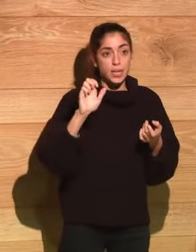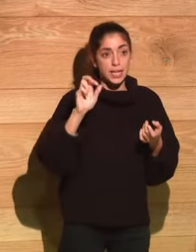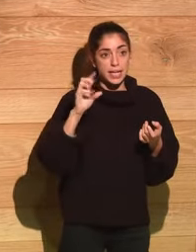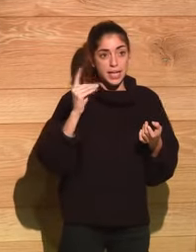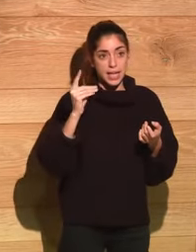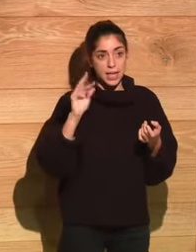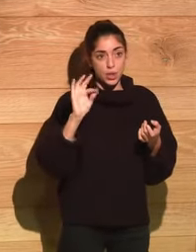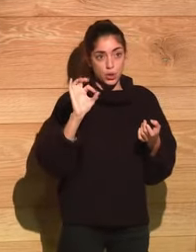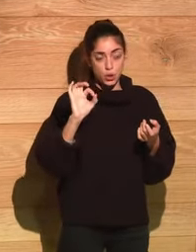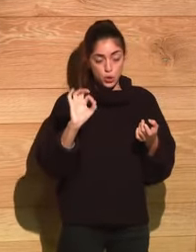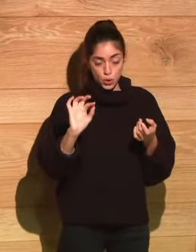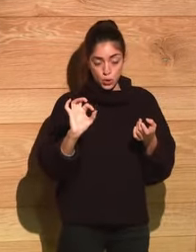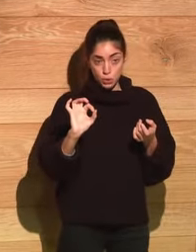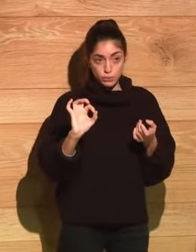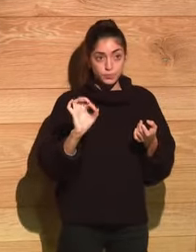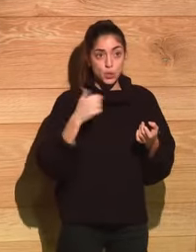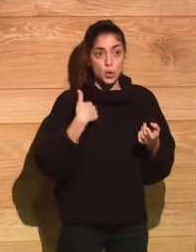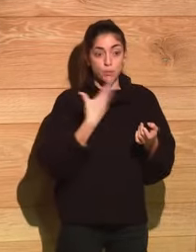Platón